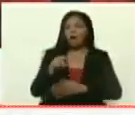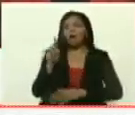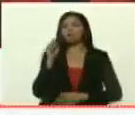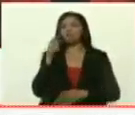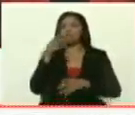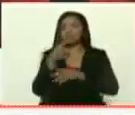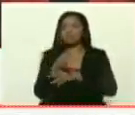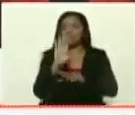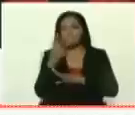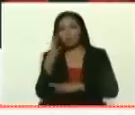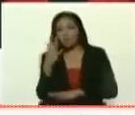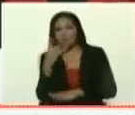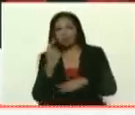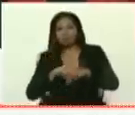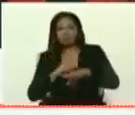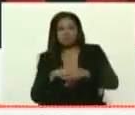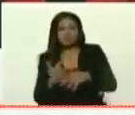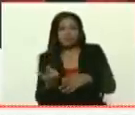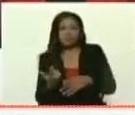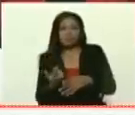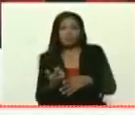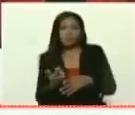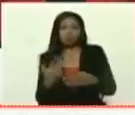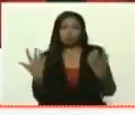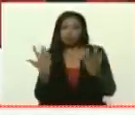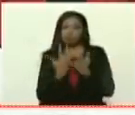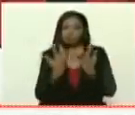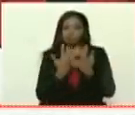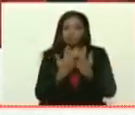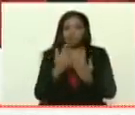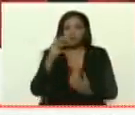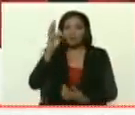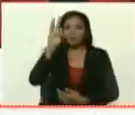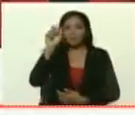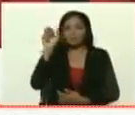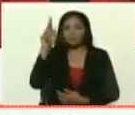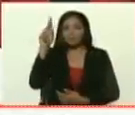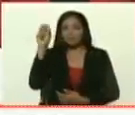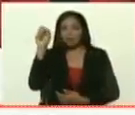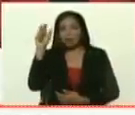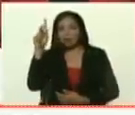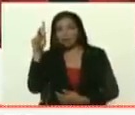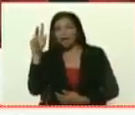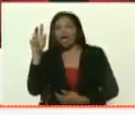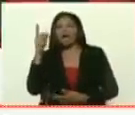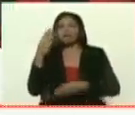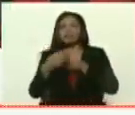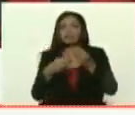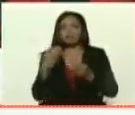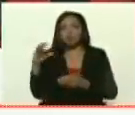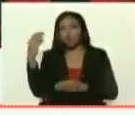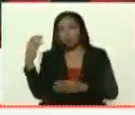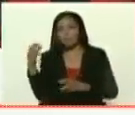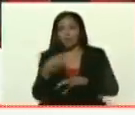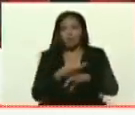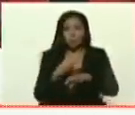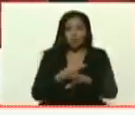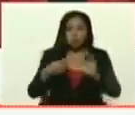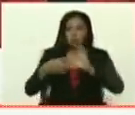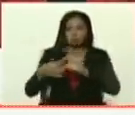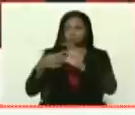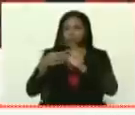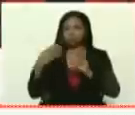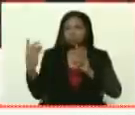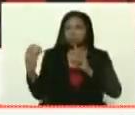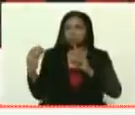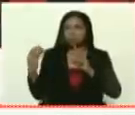entre la guerrilla de la FARC y el gobierno de Colombia. Bueno, también ha sido